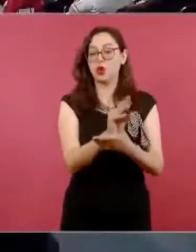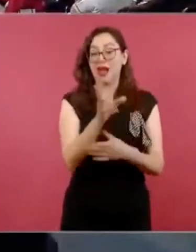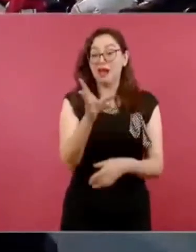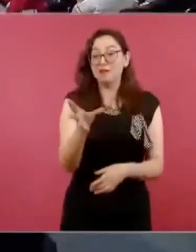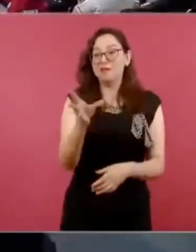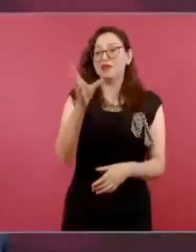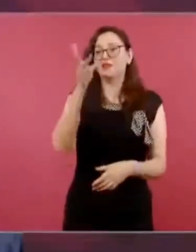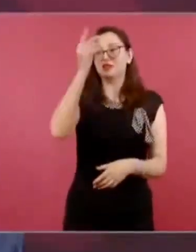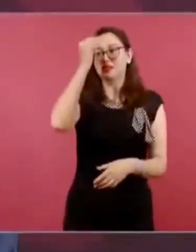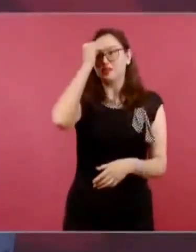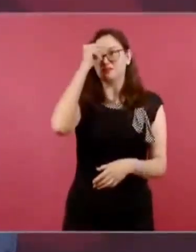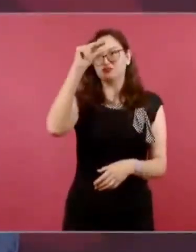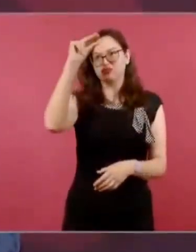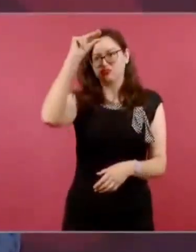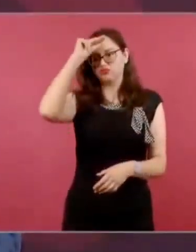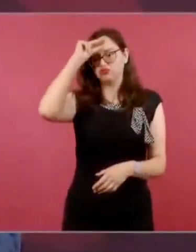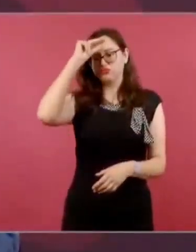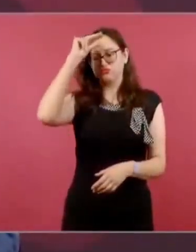y